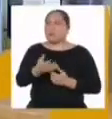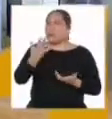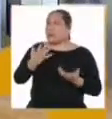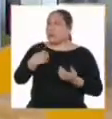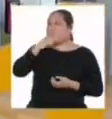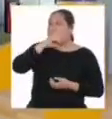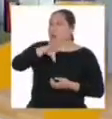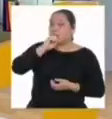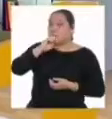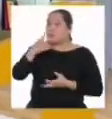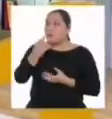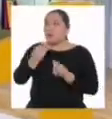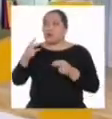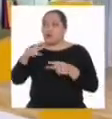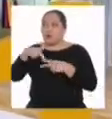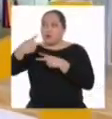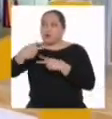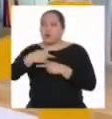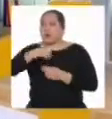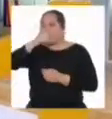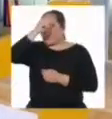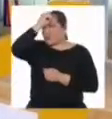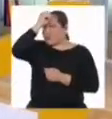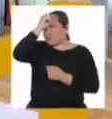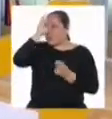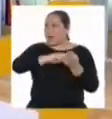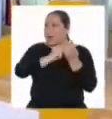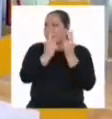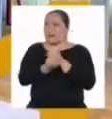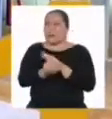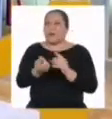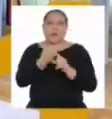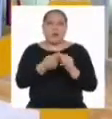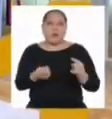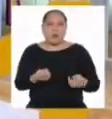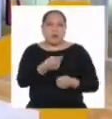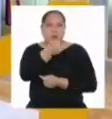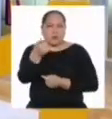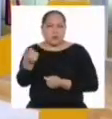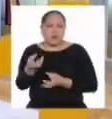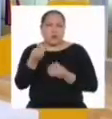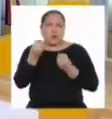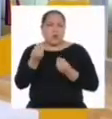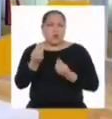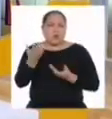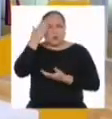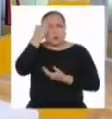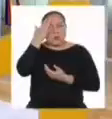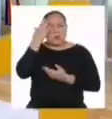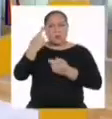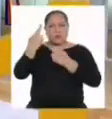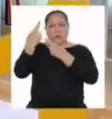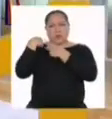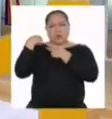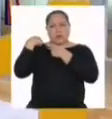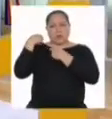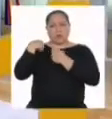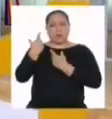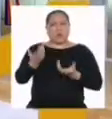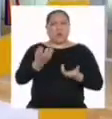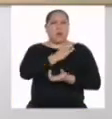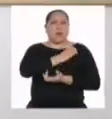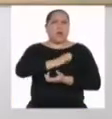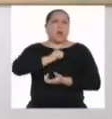criticar mucho a los vecinos que no saben reciclar, pero seamos sinceros, ¿cuántos de nosotros tenemos un comportamiento responsable con